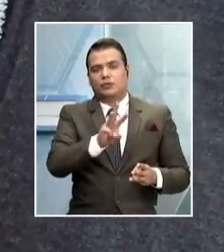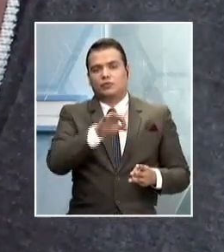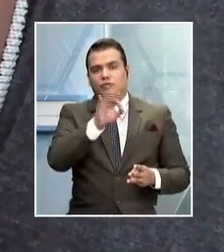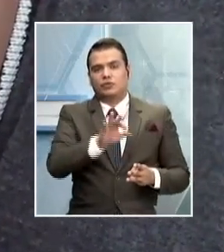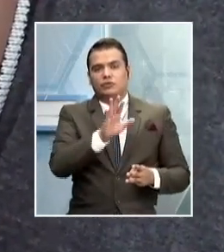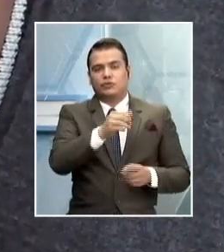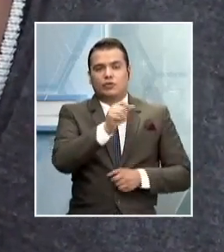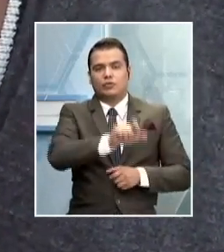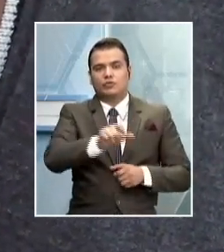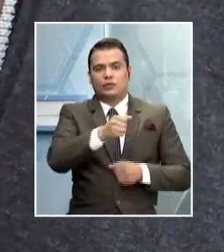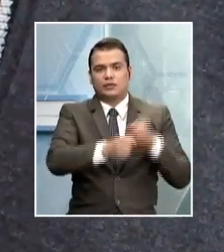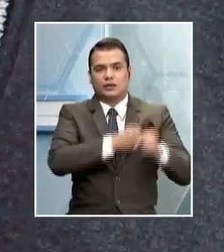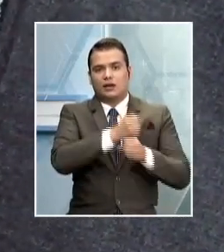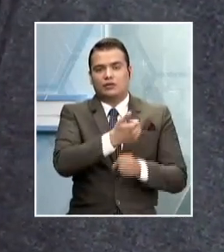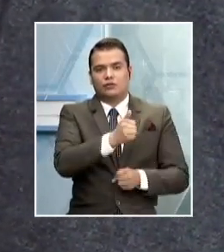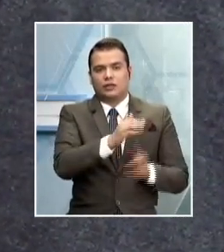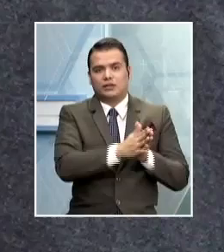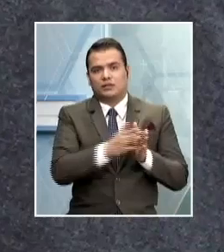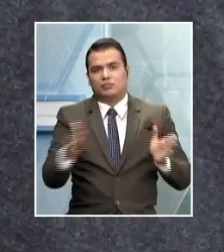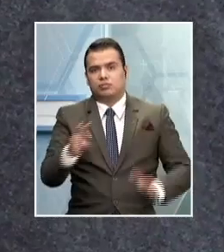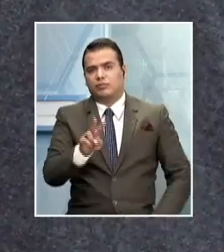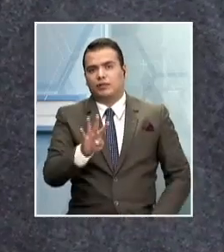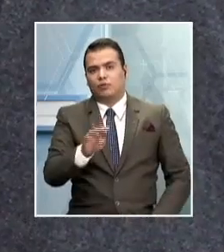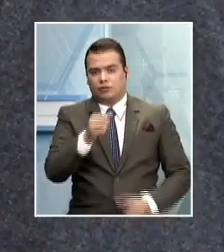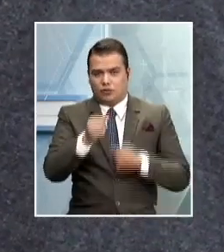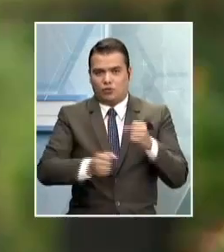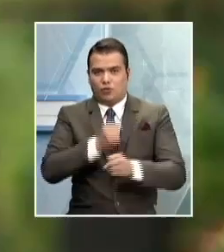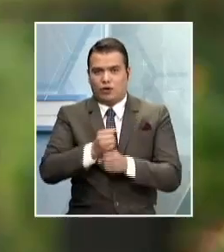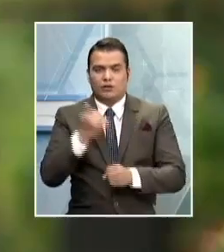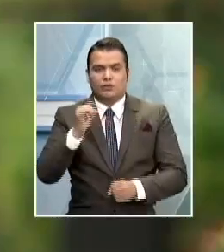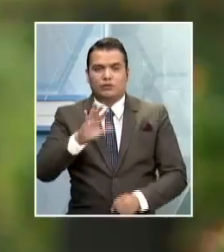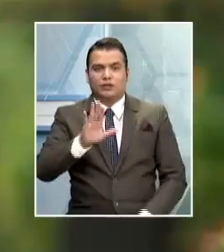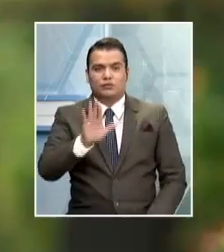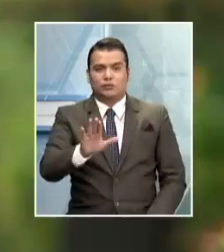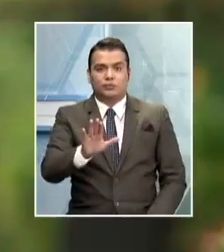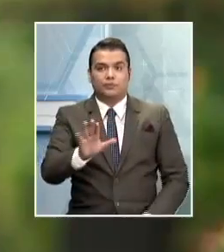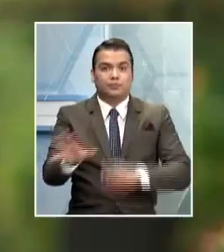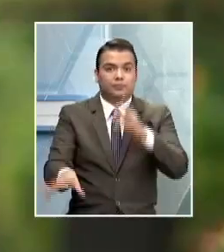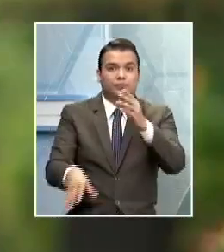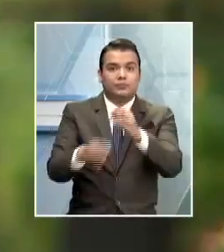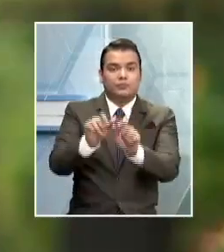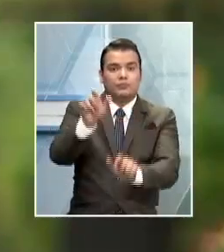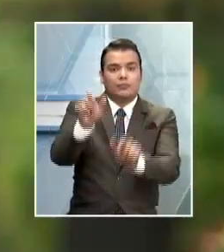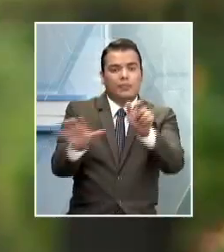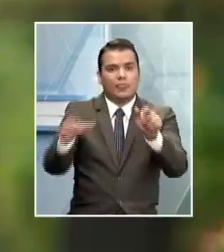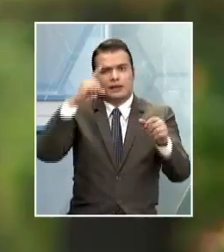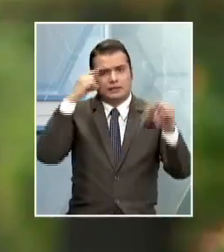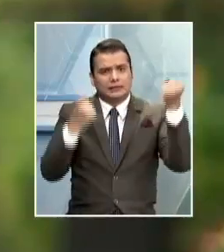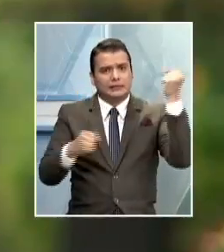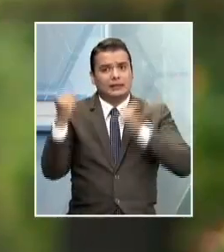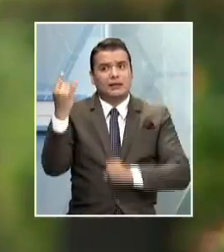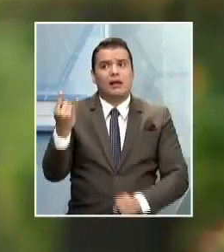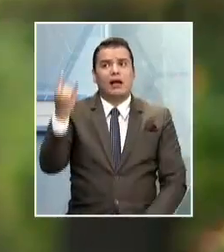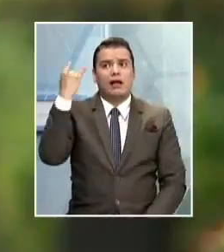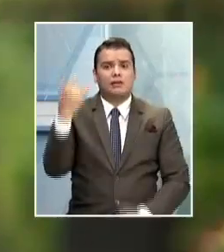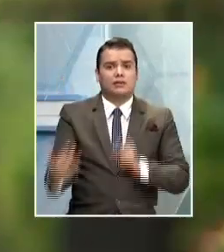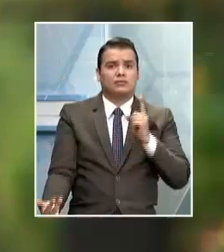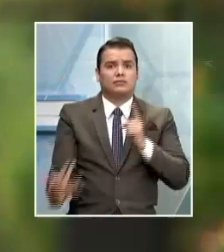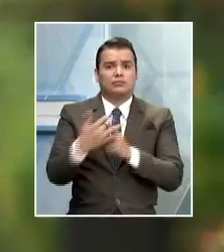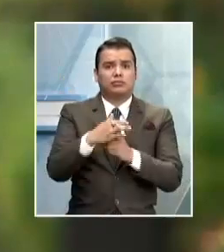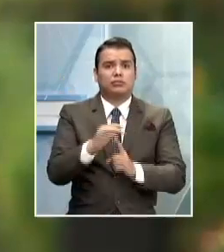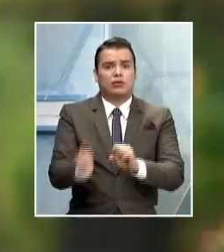24 años. Estas respuestas contrastan un poco con el leve aumento que hubo en la preocupación que manifestaron los caleños de contagiarse con COVID-19.